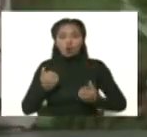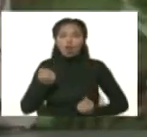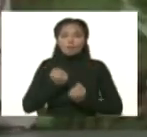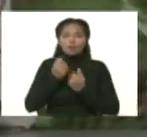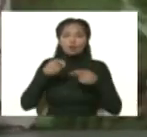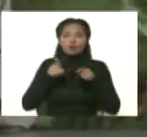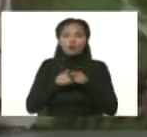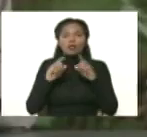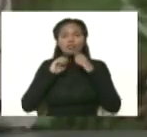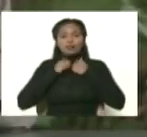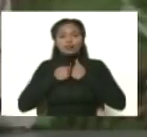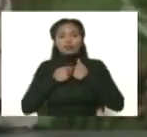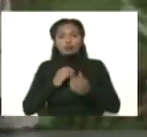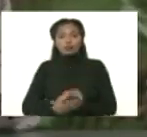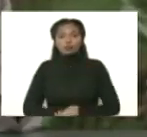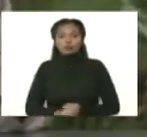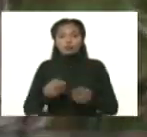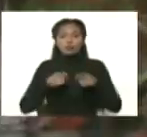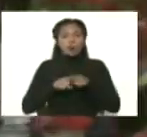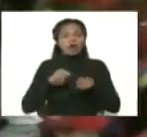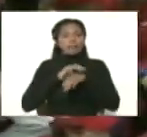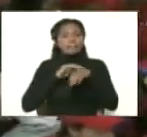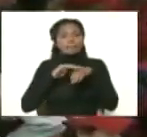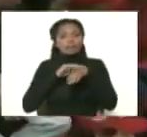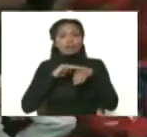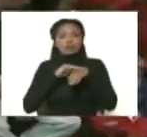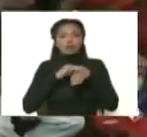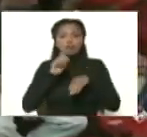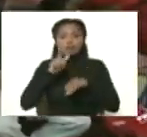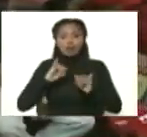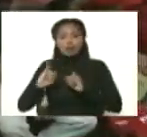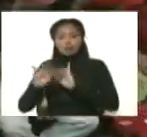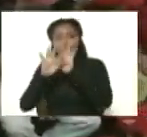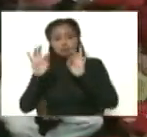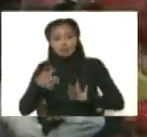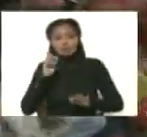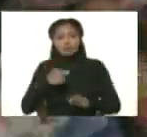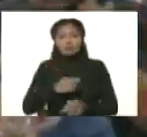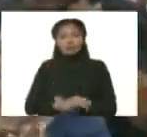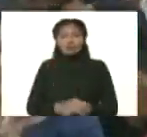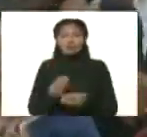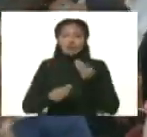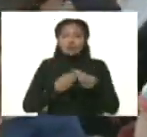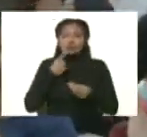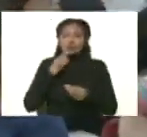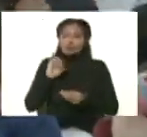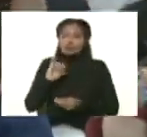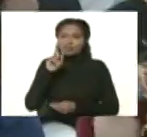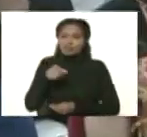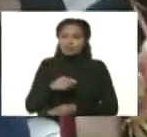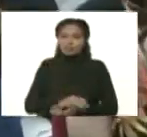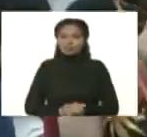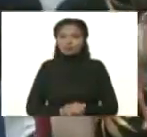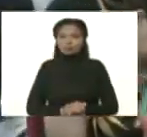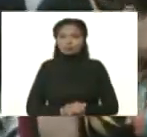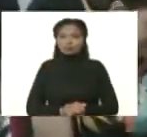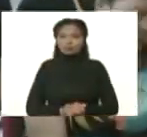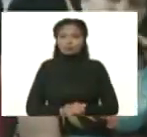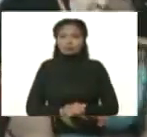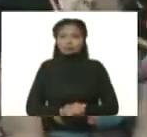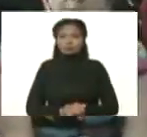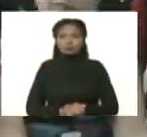Aristóbulo como ministro. Y además, ¿cómo es que dijiste tú?